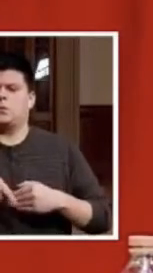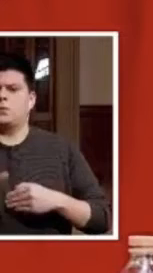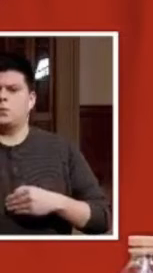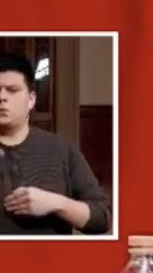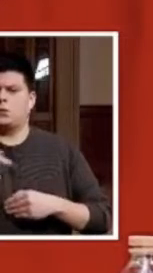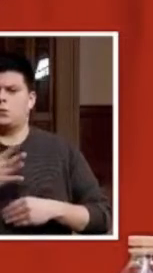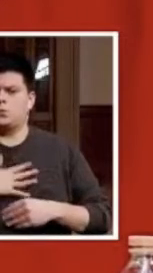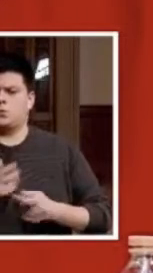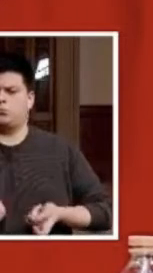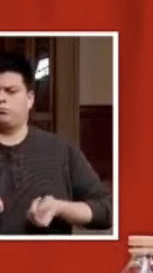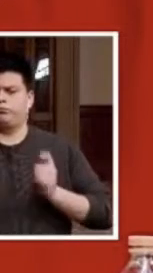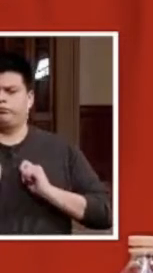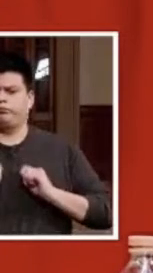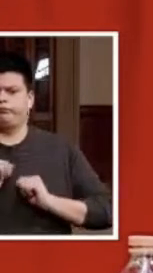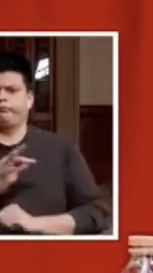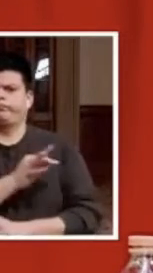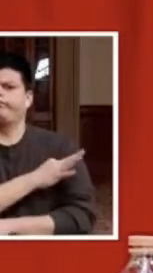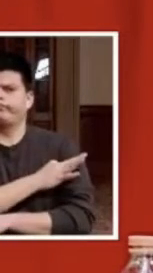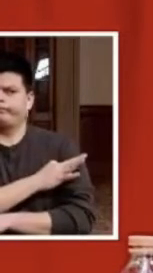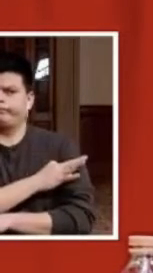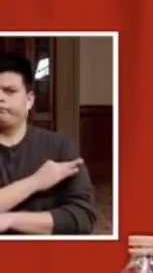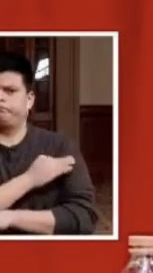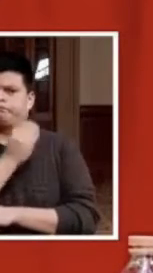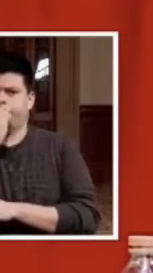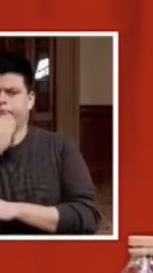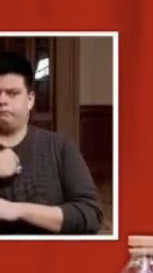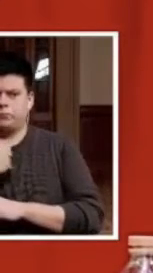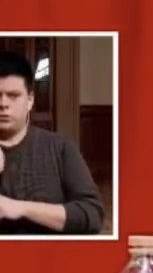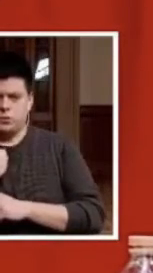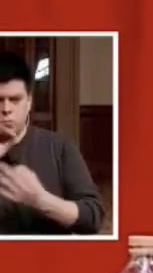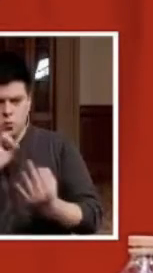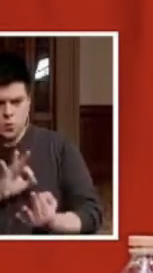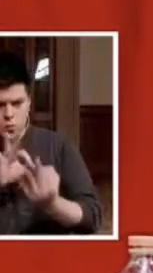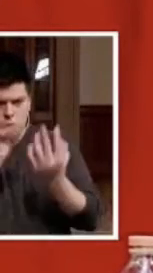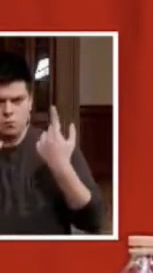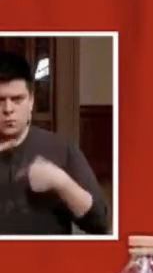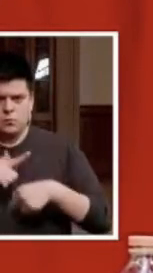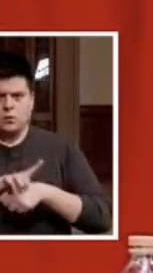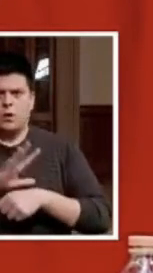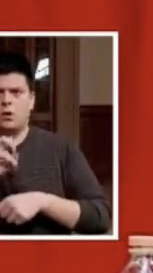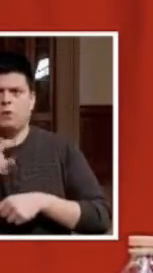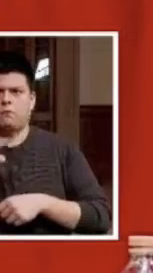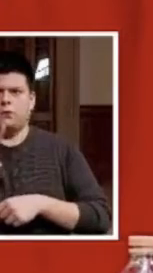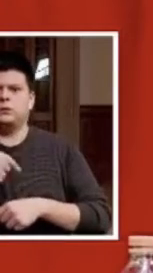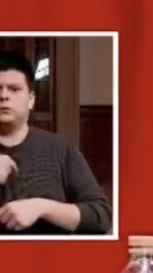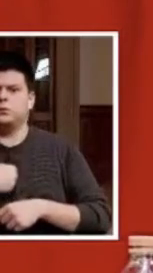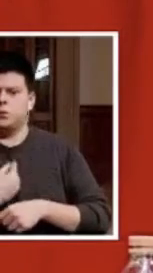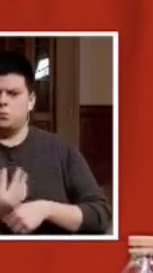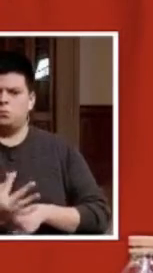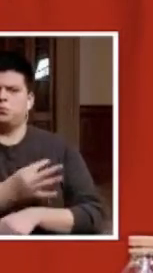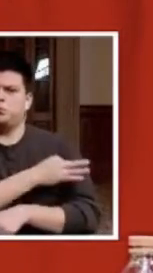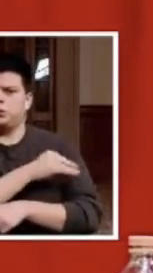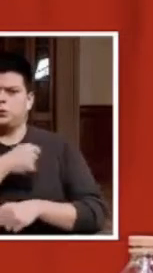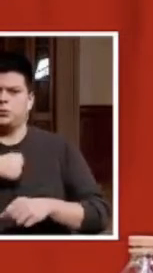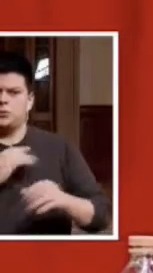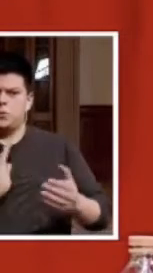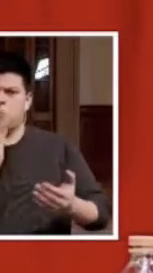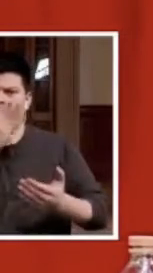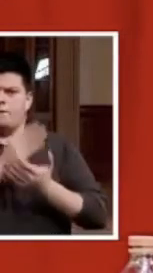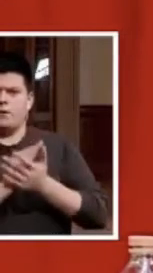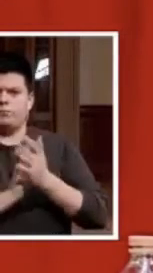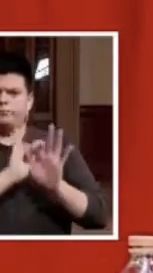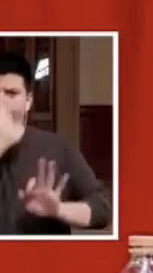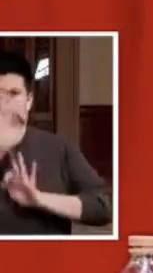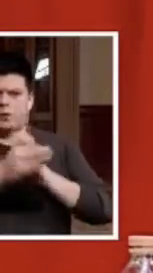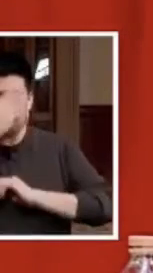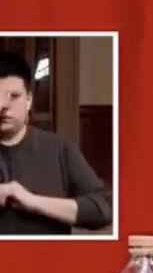me toque mi turno, a pesar de que yo veo pacientes COVID. Yo veo pacientes COVID, ando en las brigadas y sé que